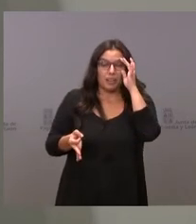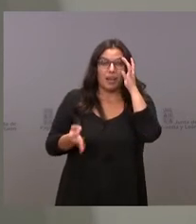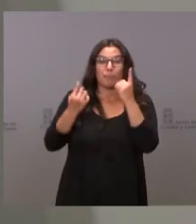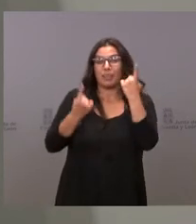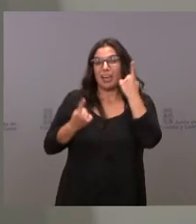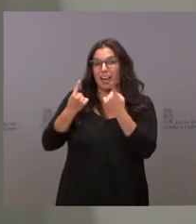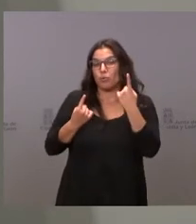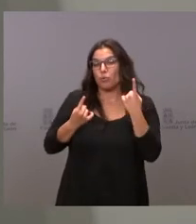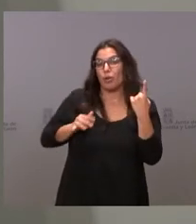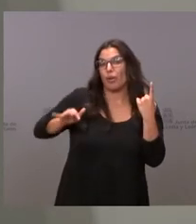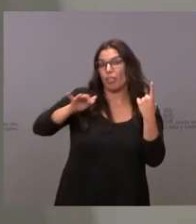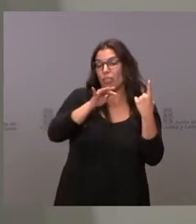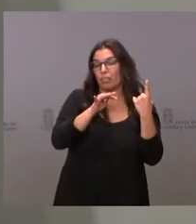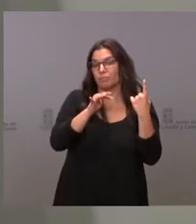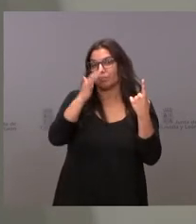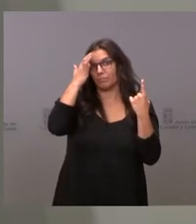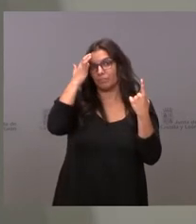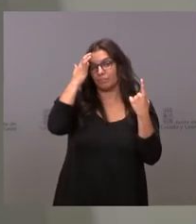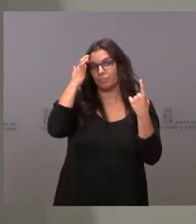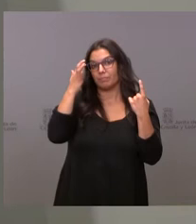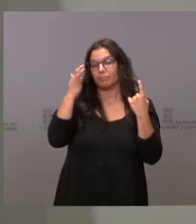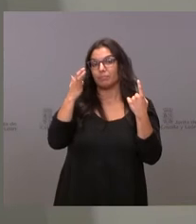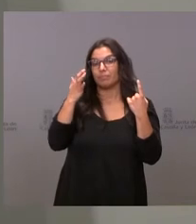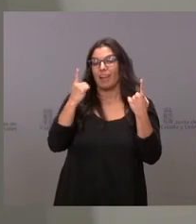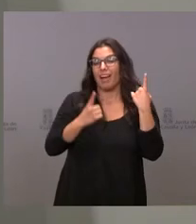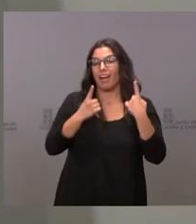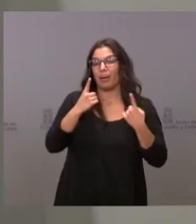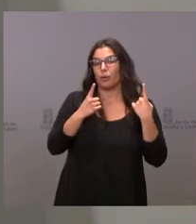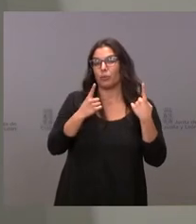sitios, además, las vacunaciones